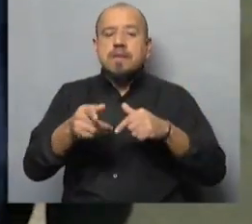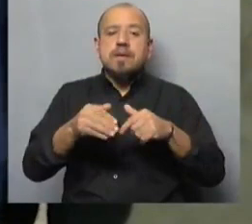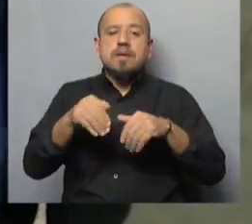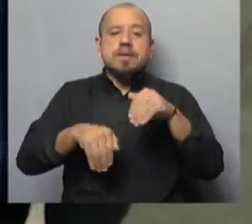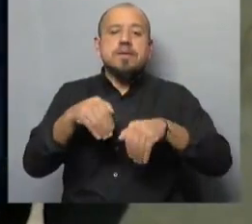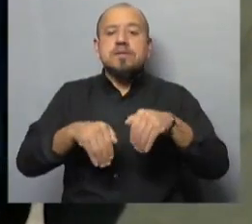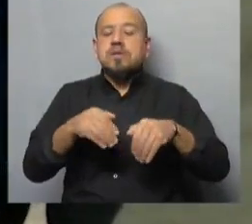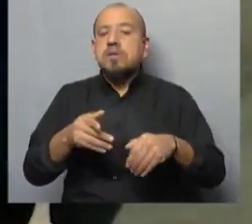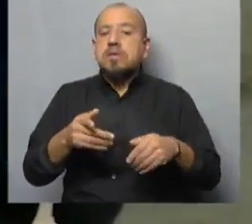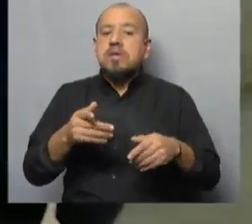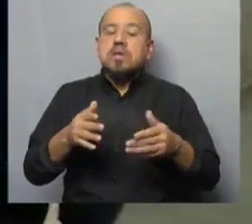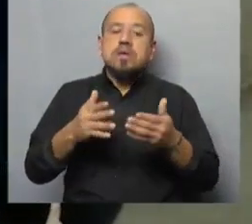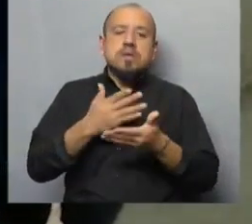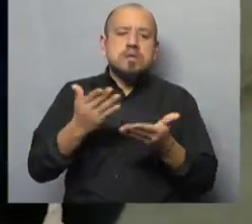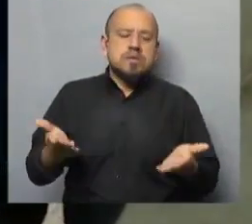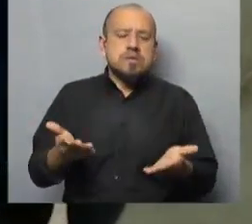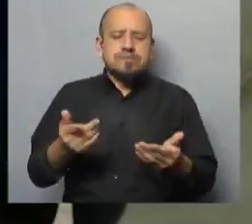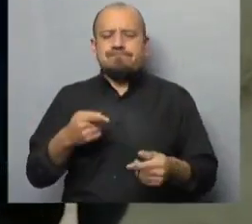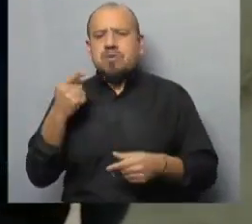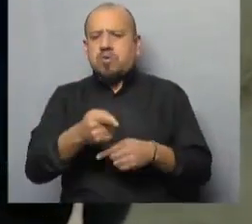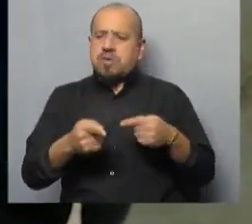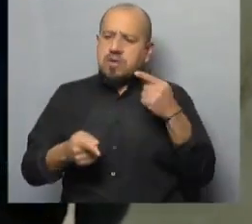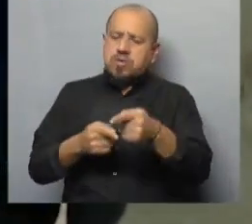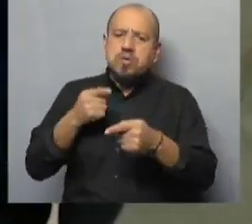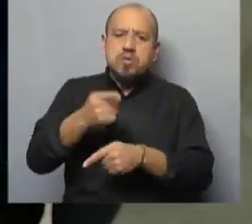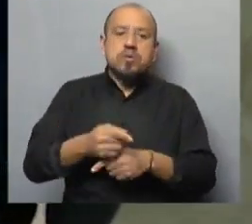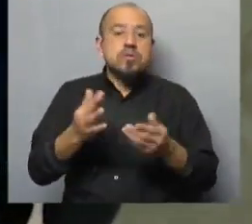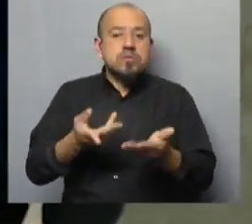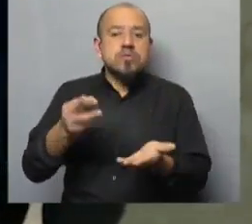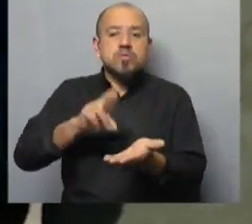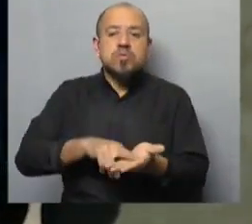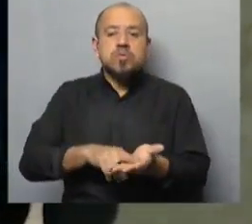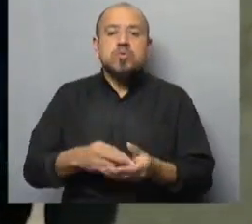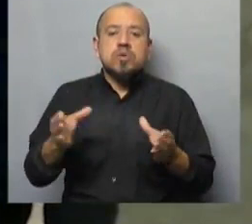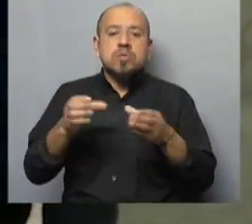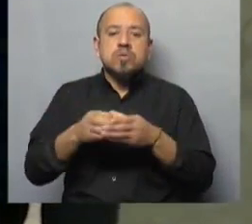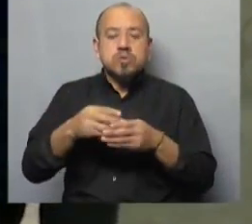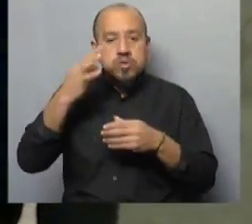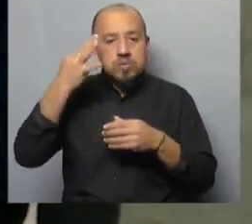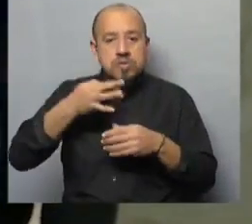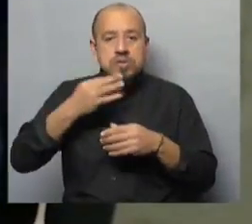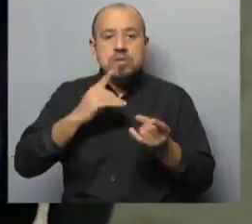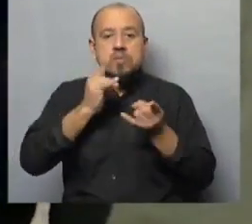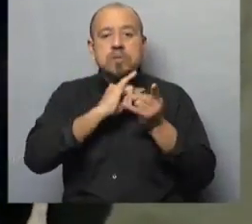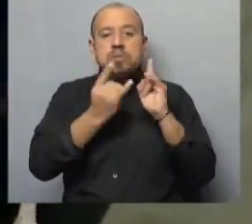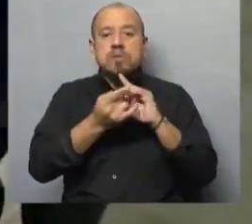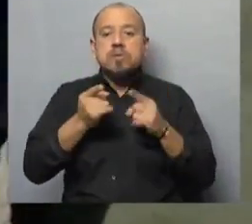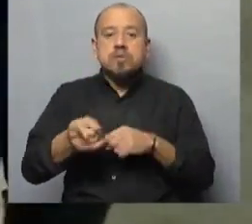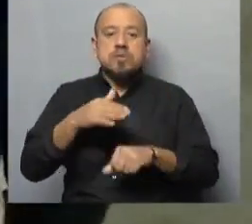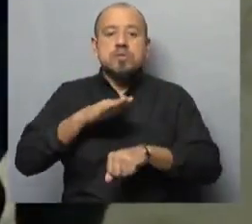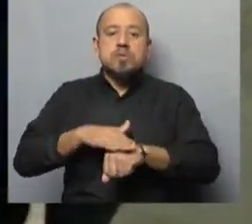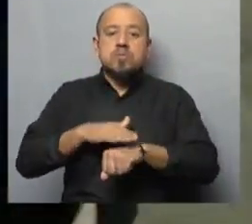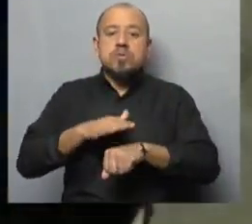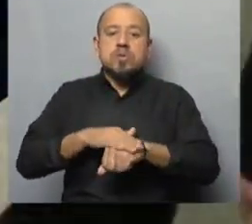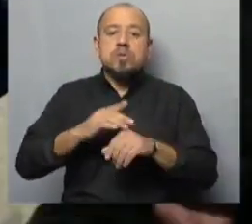ataques trascienden las palabras y se concretan en resoluciones de la comisión especial parlamentaria encargada por